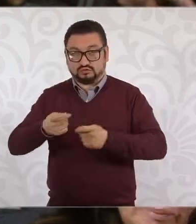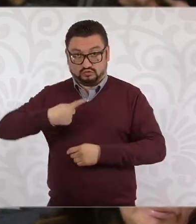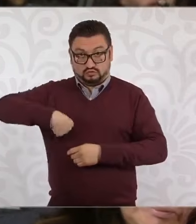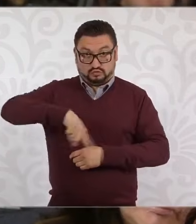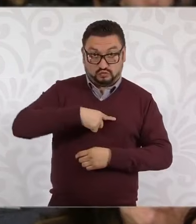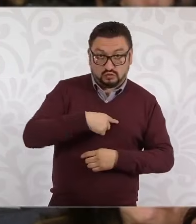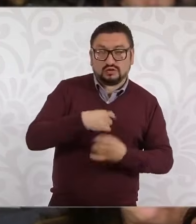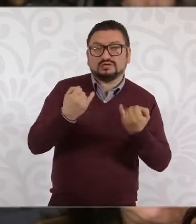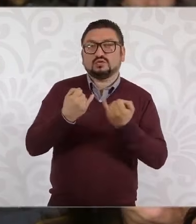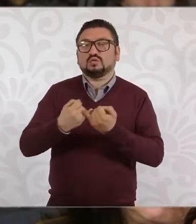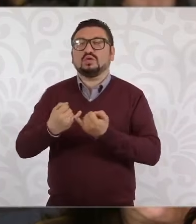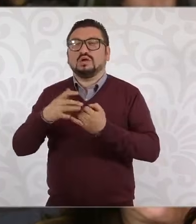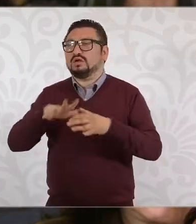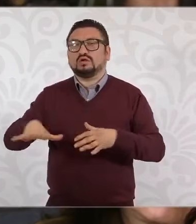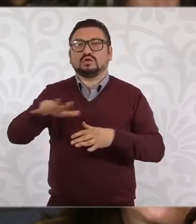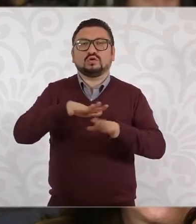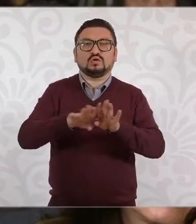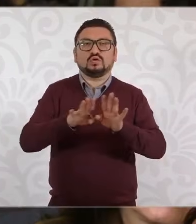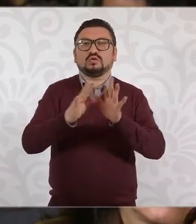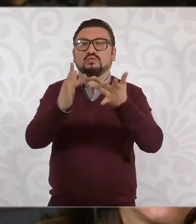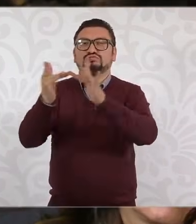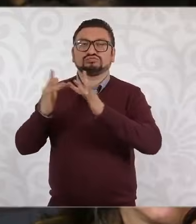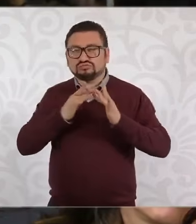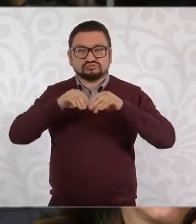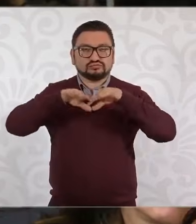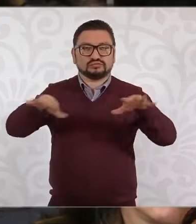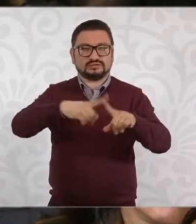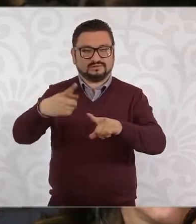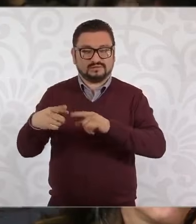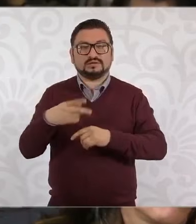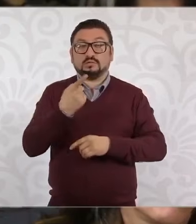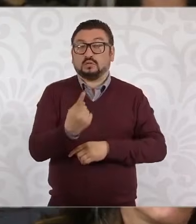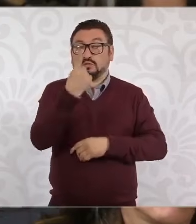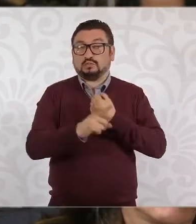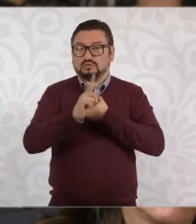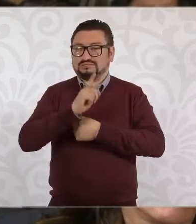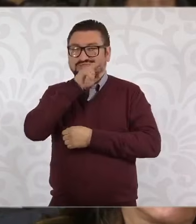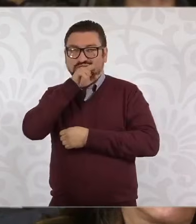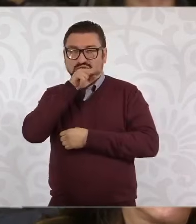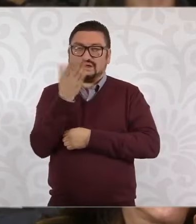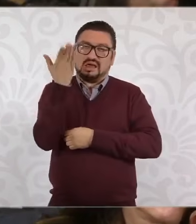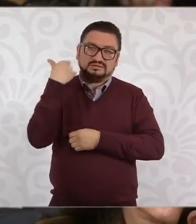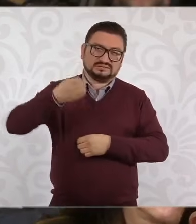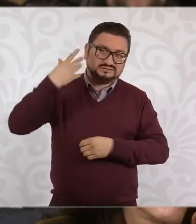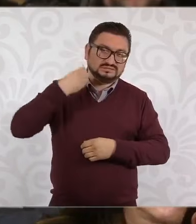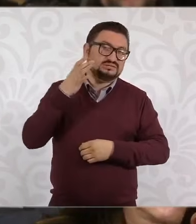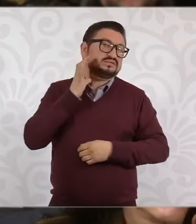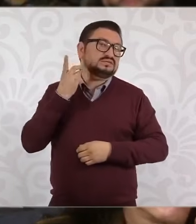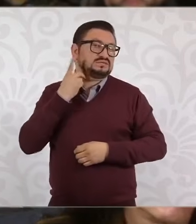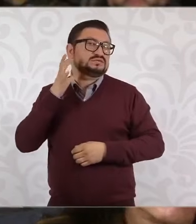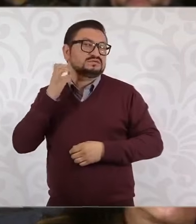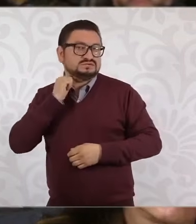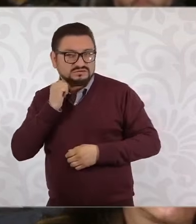nosotras, sino de todo el ecosistema de medios, pero hay un asunto que nos ha preocupado y que lo expusimos en los foros del Senado y Cámara de Diputados,